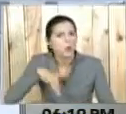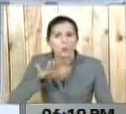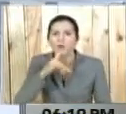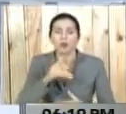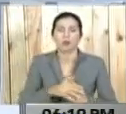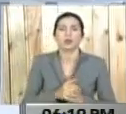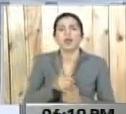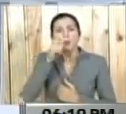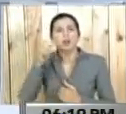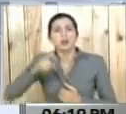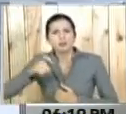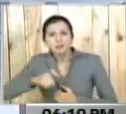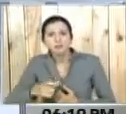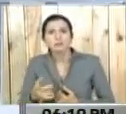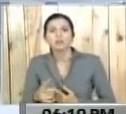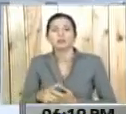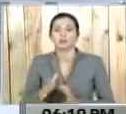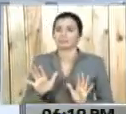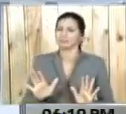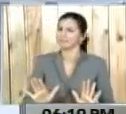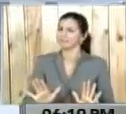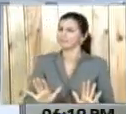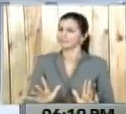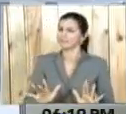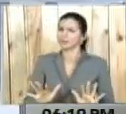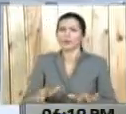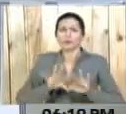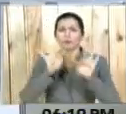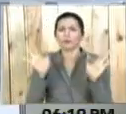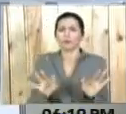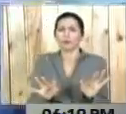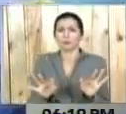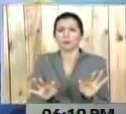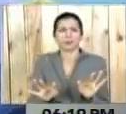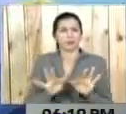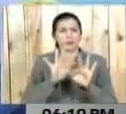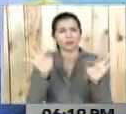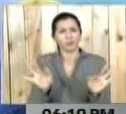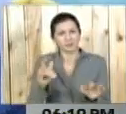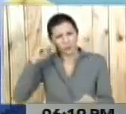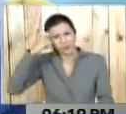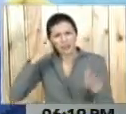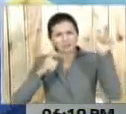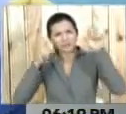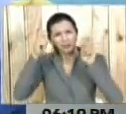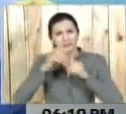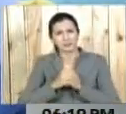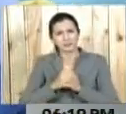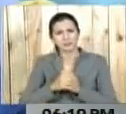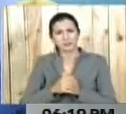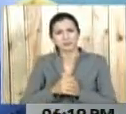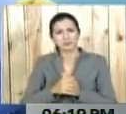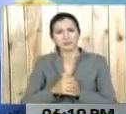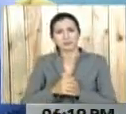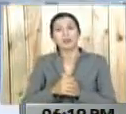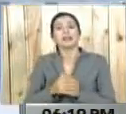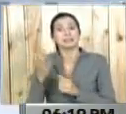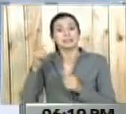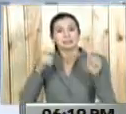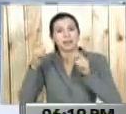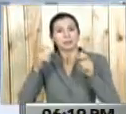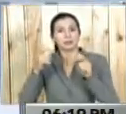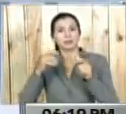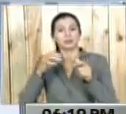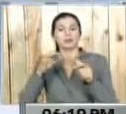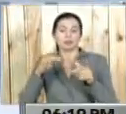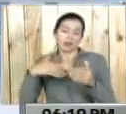tiene necesidades, la gente no lo atiende. Cuando Chávez se parecía más a una tercera vía, ¿recuerdan a ese Chávez? Que al Chávez socialista que conocimos al final